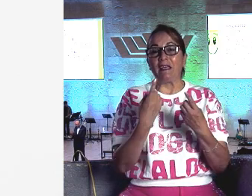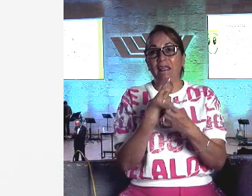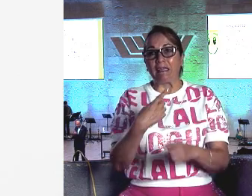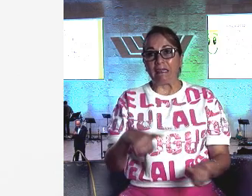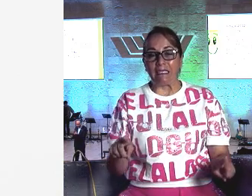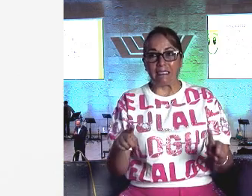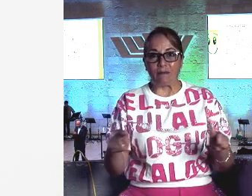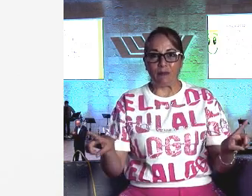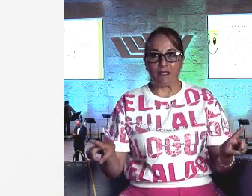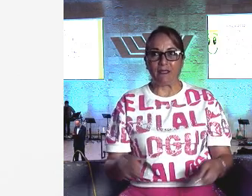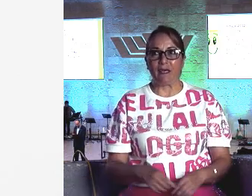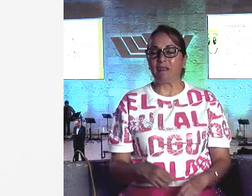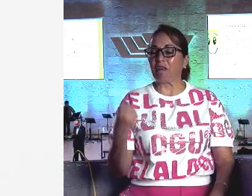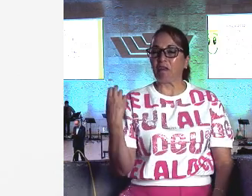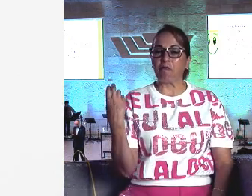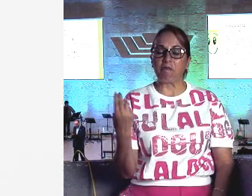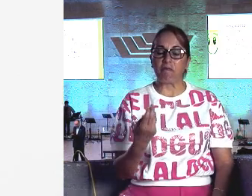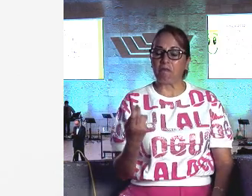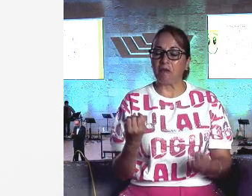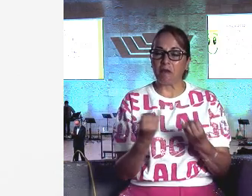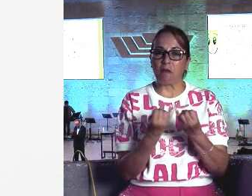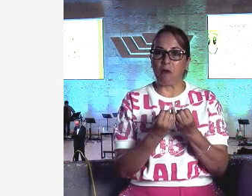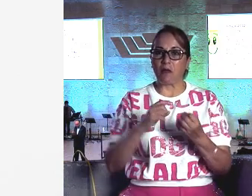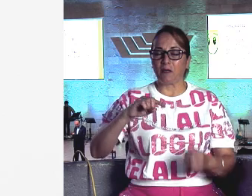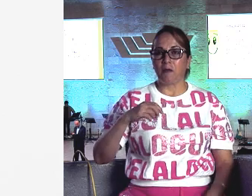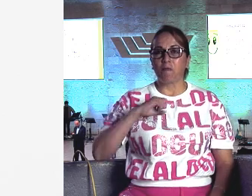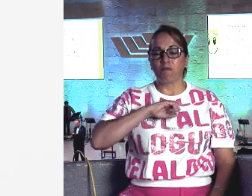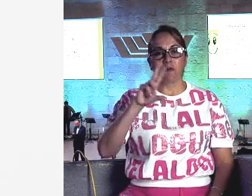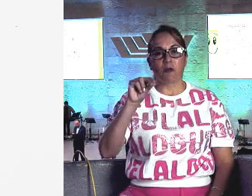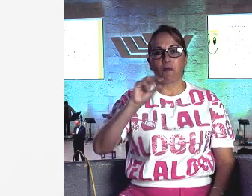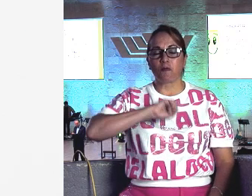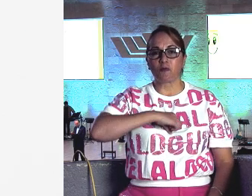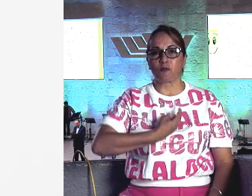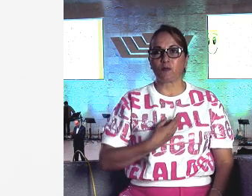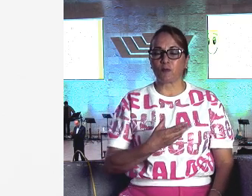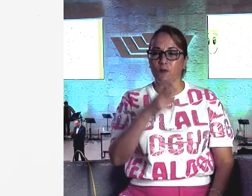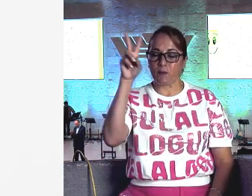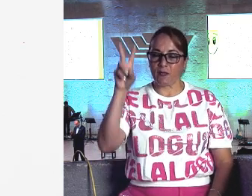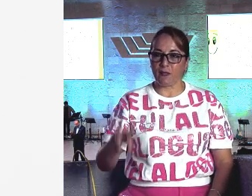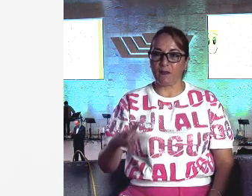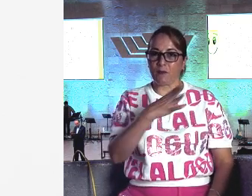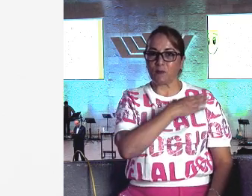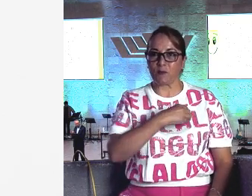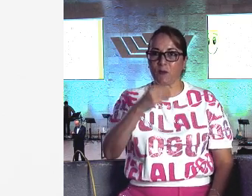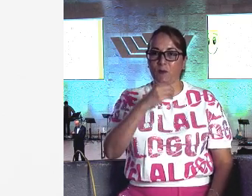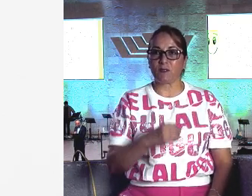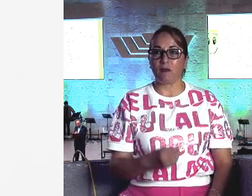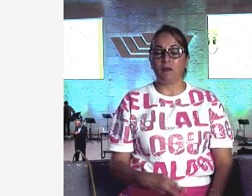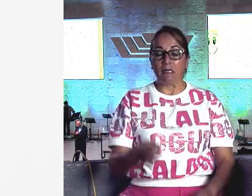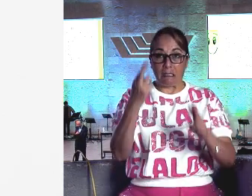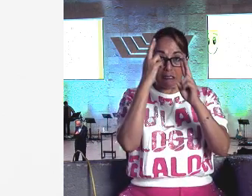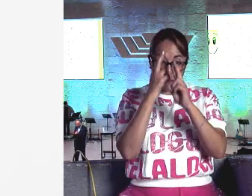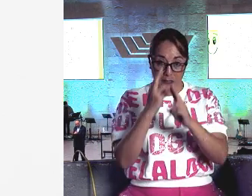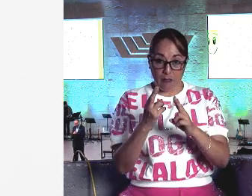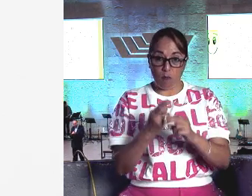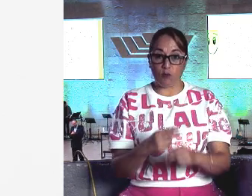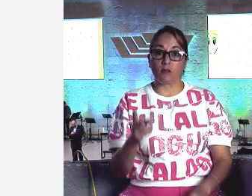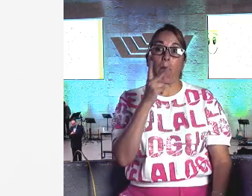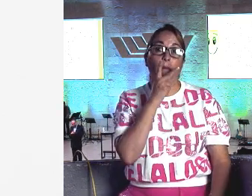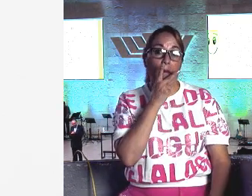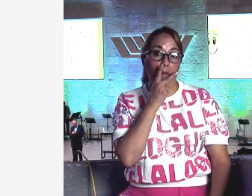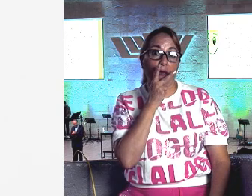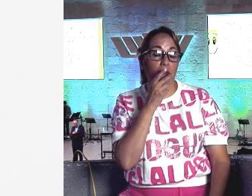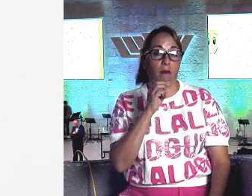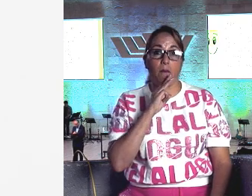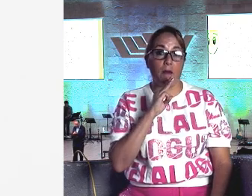decir que ustedes no son verdaderamente sus hijos, sino ilegítimos. Ya que respetábamos a nuestros padres terrenales que nos